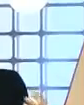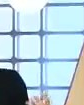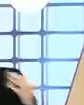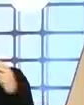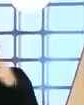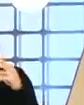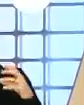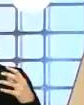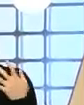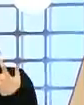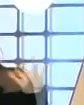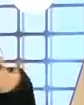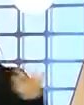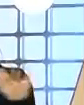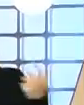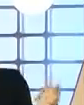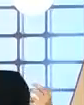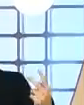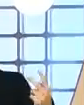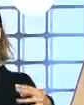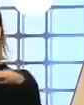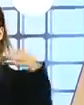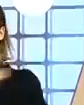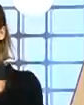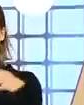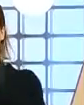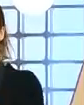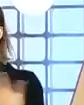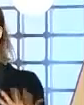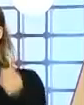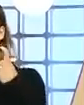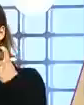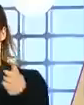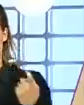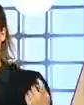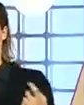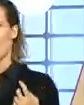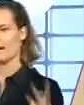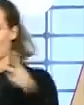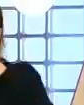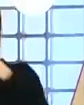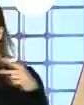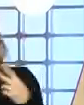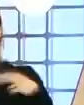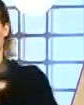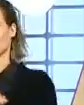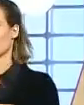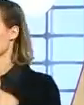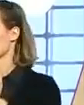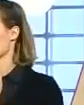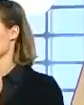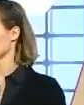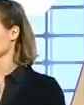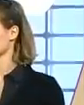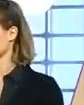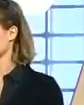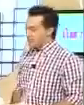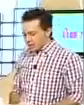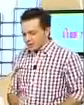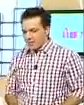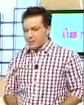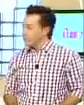frases y complicáis un poco Rodrigo el y yo, que trabajo. Empezamos ahí la guerra y los dos queremos hablar. Hoy vamos a hacerlo muy bien. Yo creo que podemos